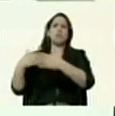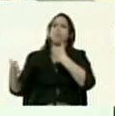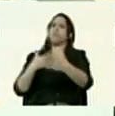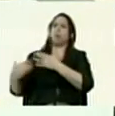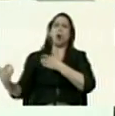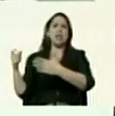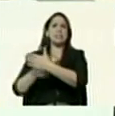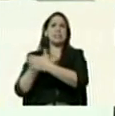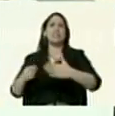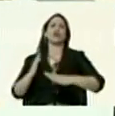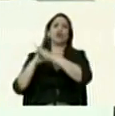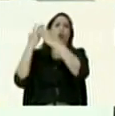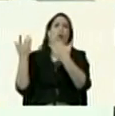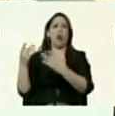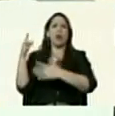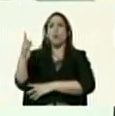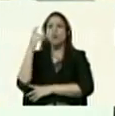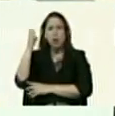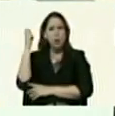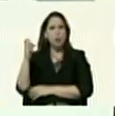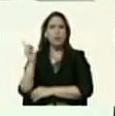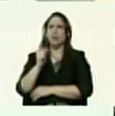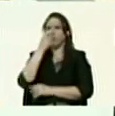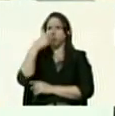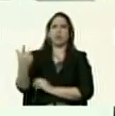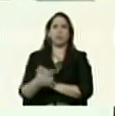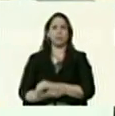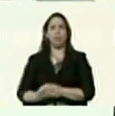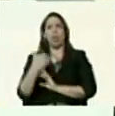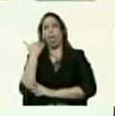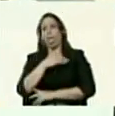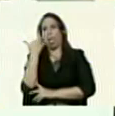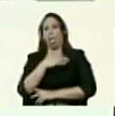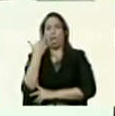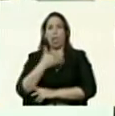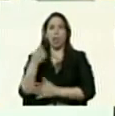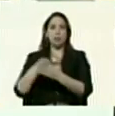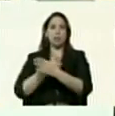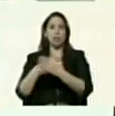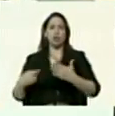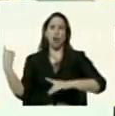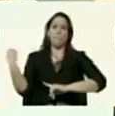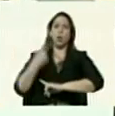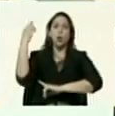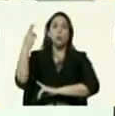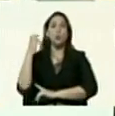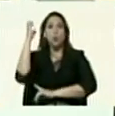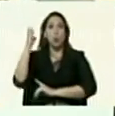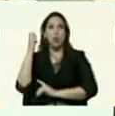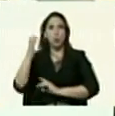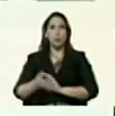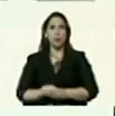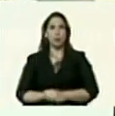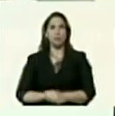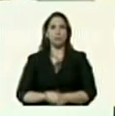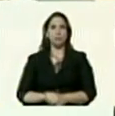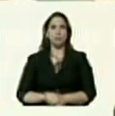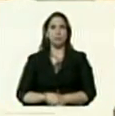Europea. No nos importan. Nos dan risa las sanciones de la Unión Europea.